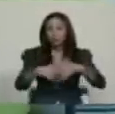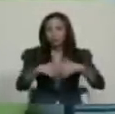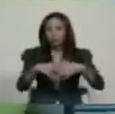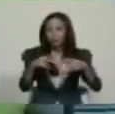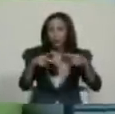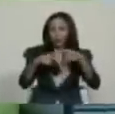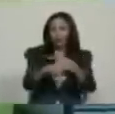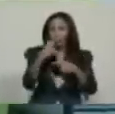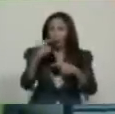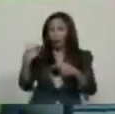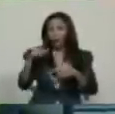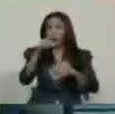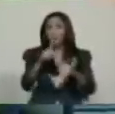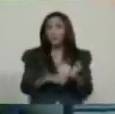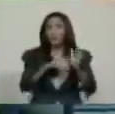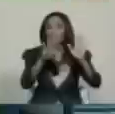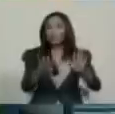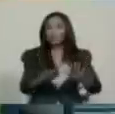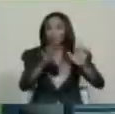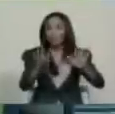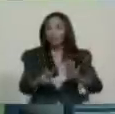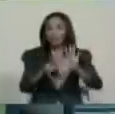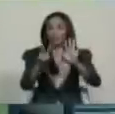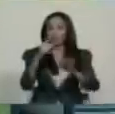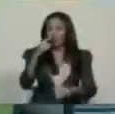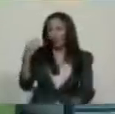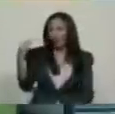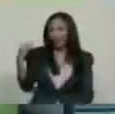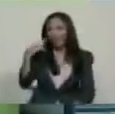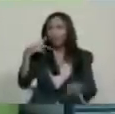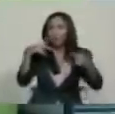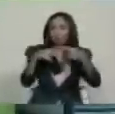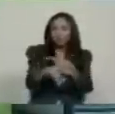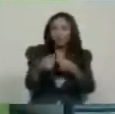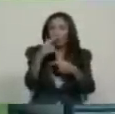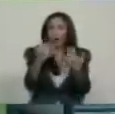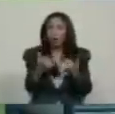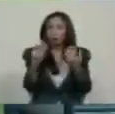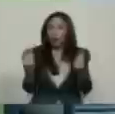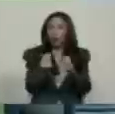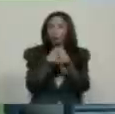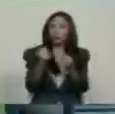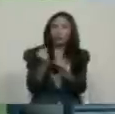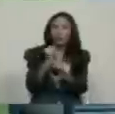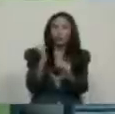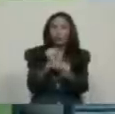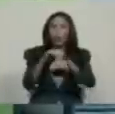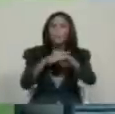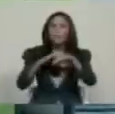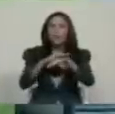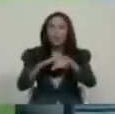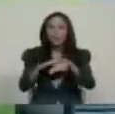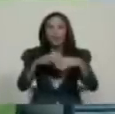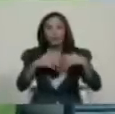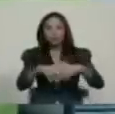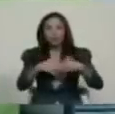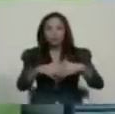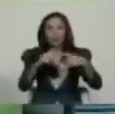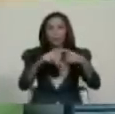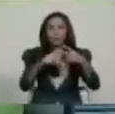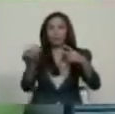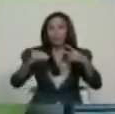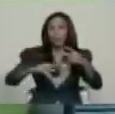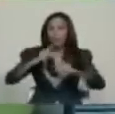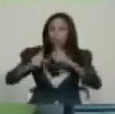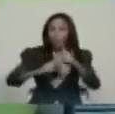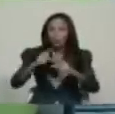año 97, tenía 2 años paralizada, y en un trabajo en conjunto con el Ministerio de Industria y Producción